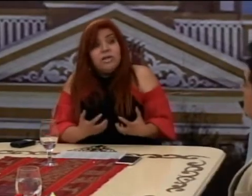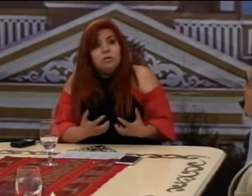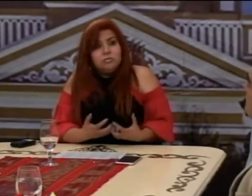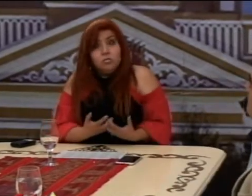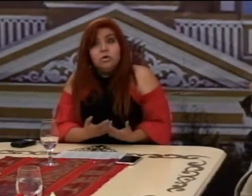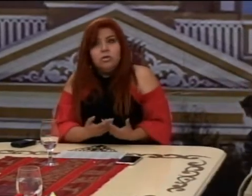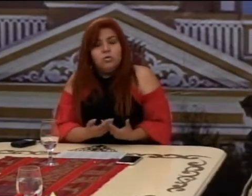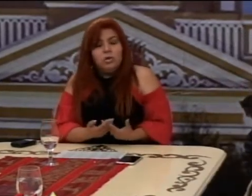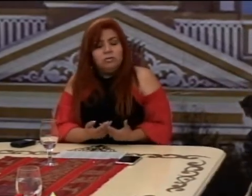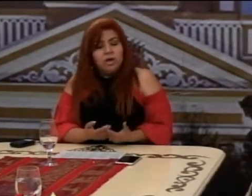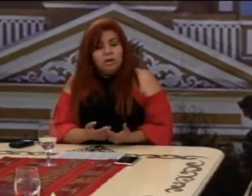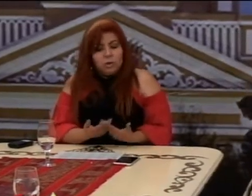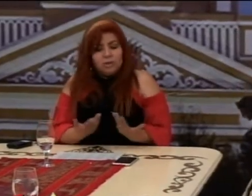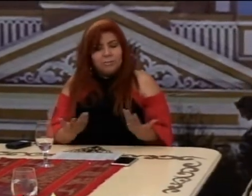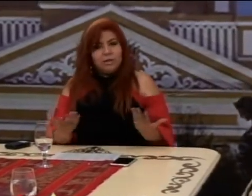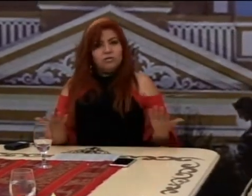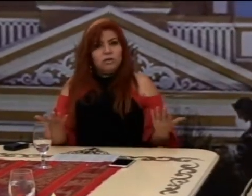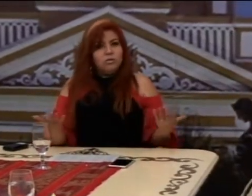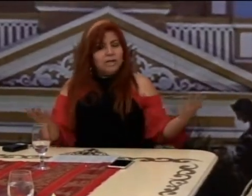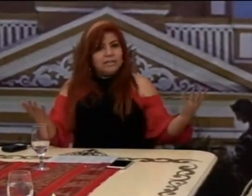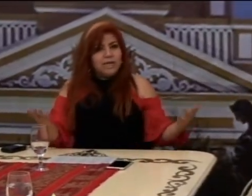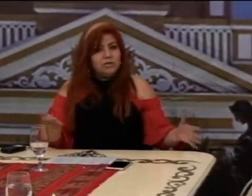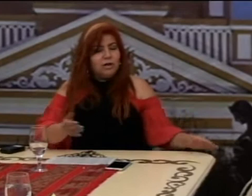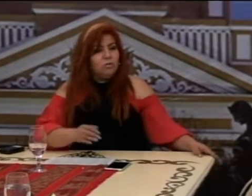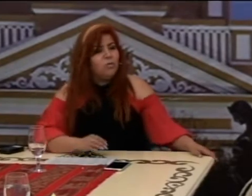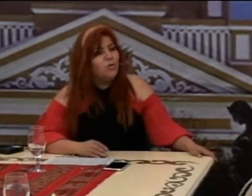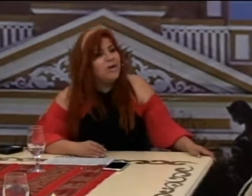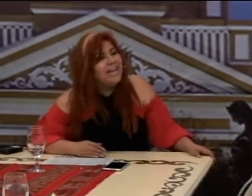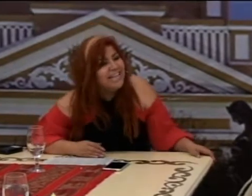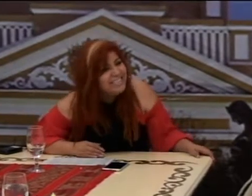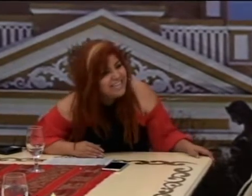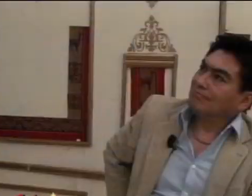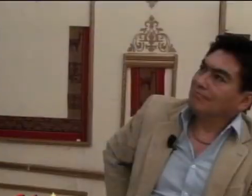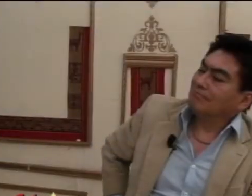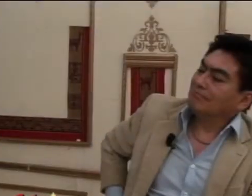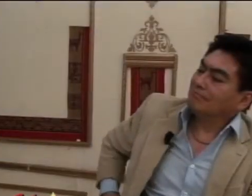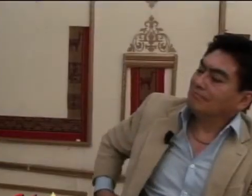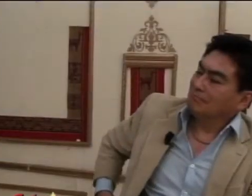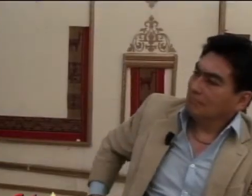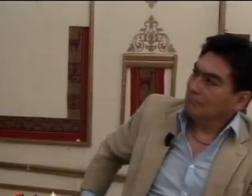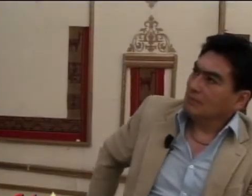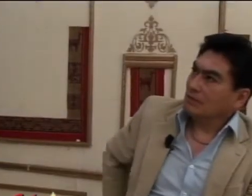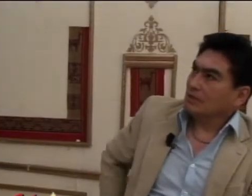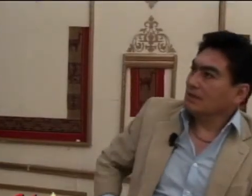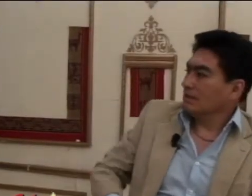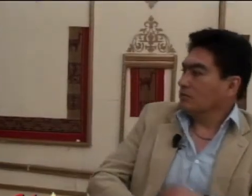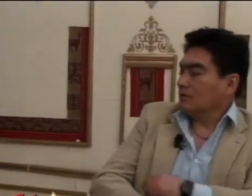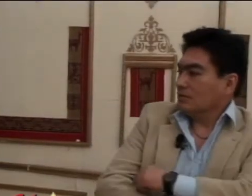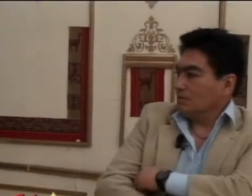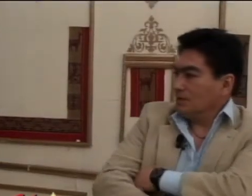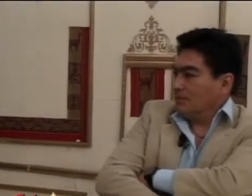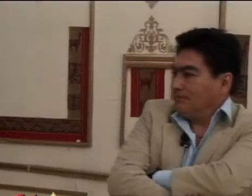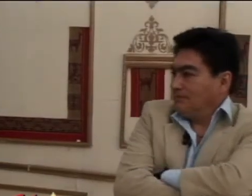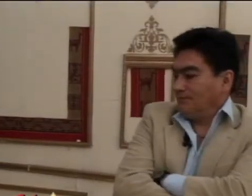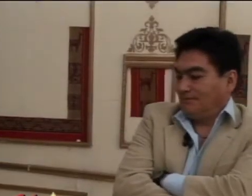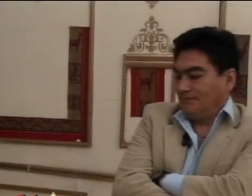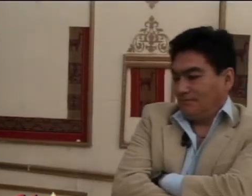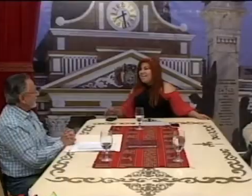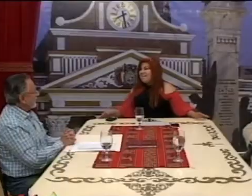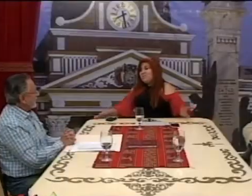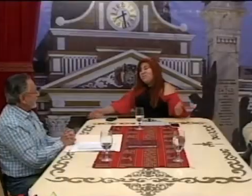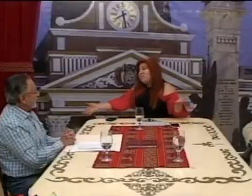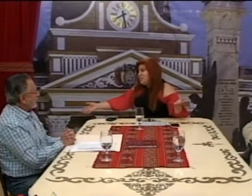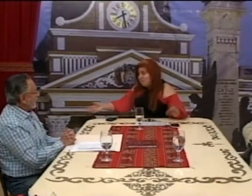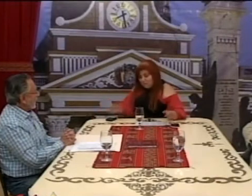así fríos, muy duros, pero que también nos ayudan a reaccionar un poco. Gracias, ha sido un gusto tenerte, Alberto. Verónica, el gusto ha sido mío. De verdad,